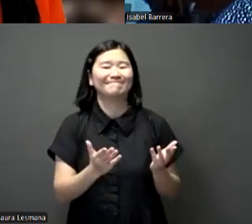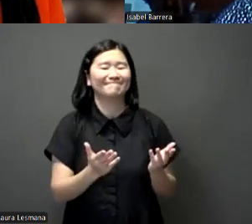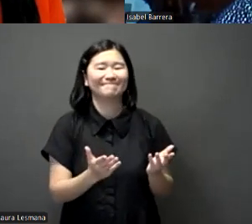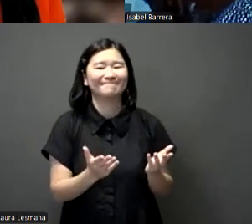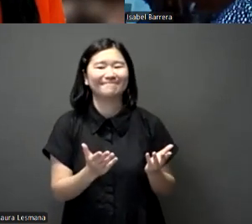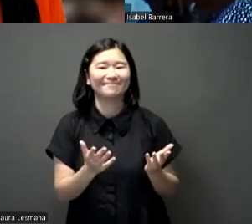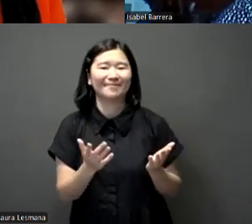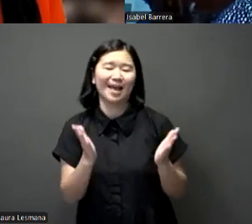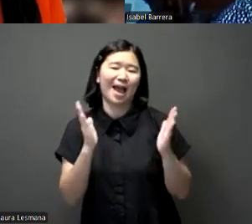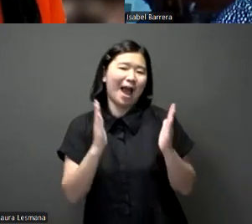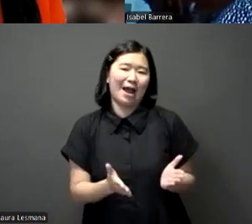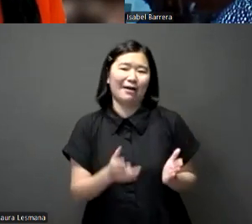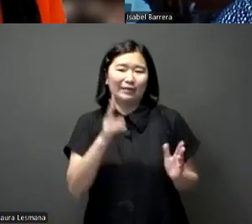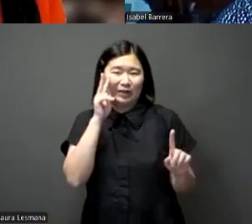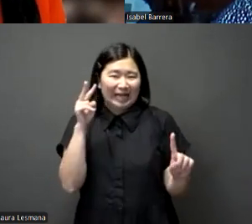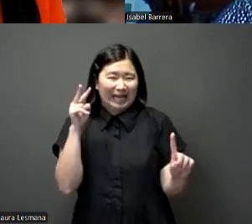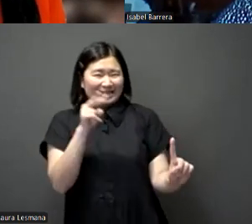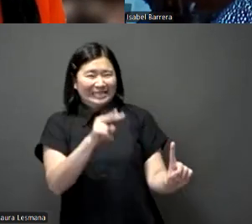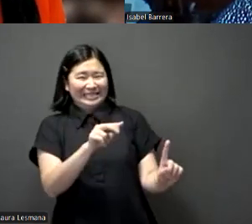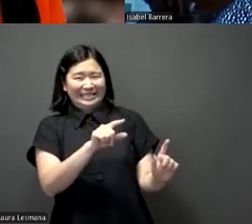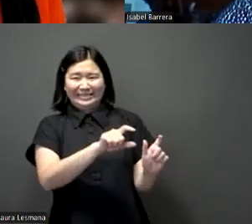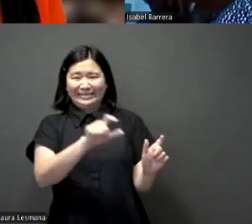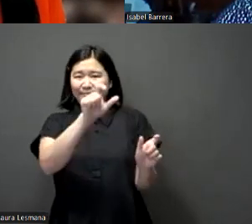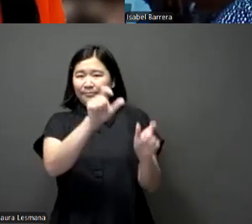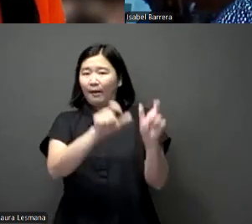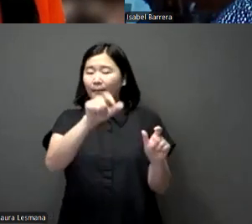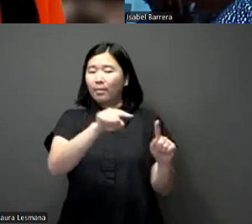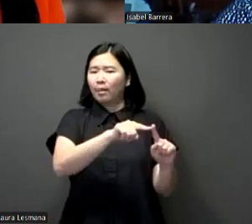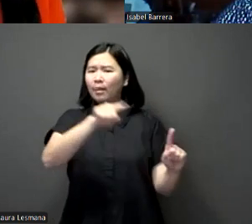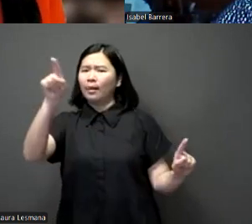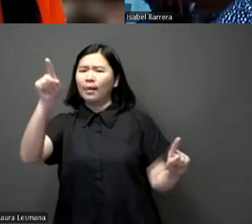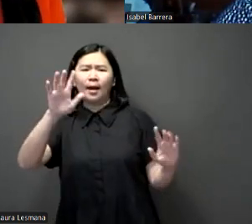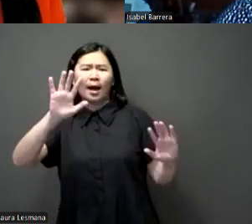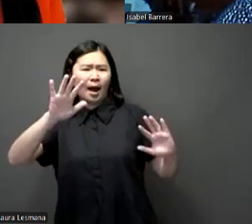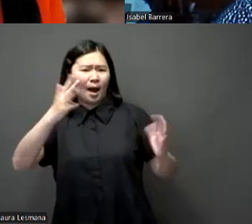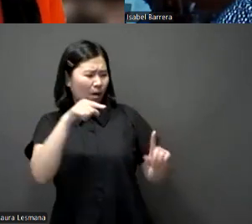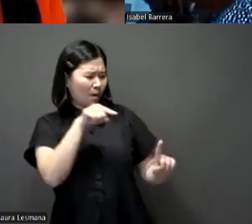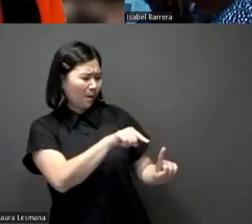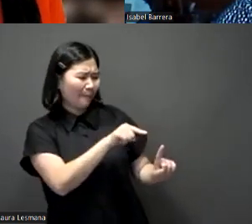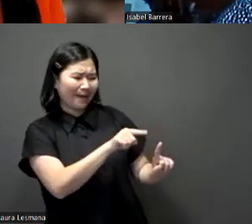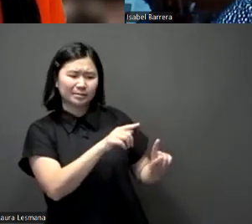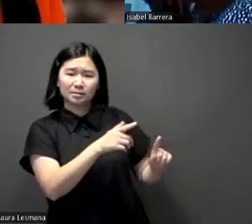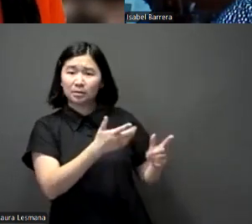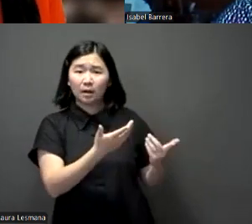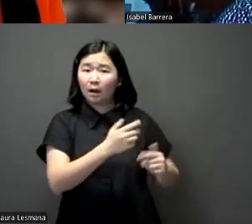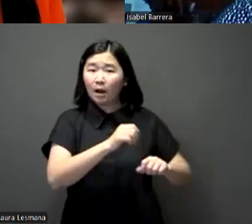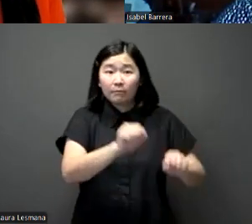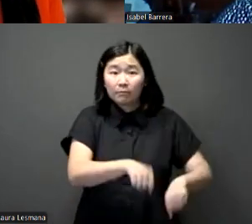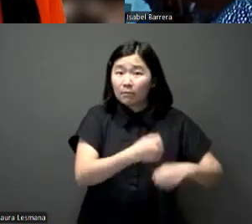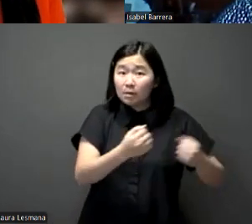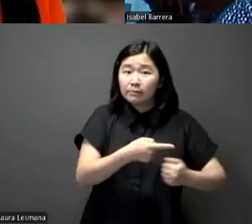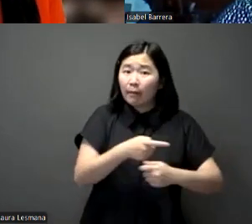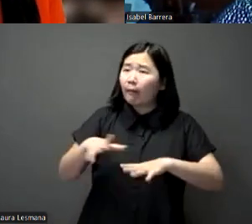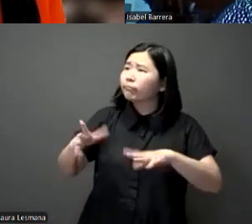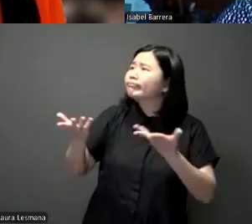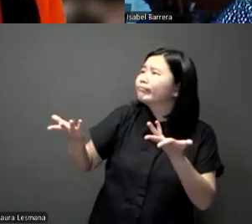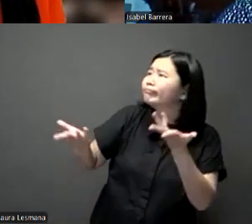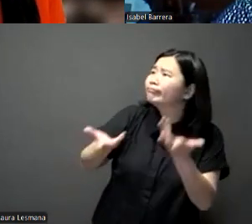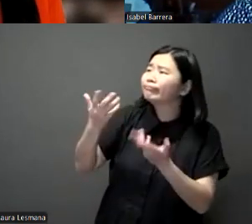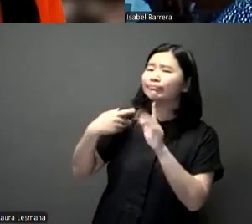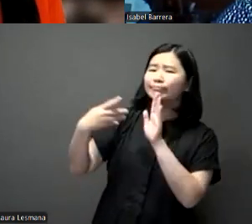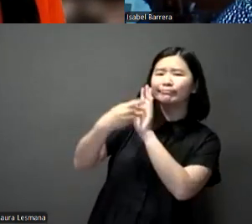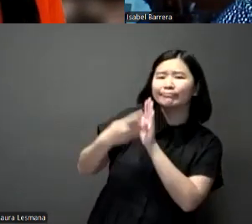de problemas de acceso que tienen que ver con inequidades que son totalmente injustas y evitables.